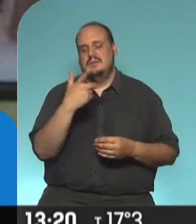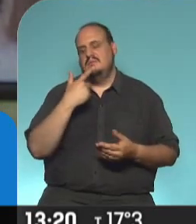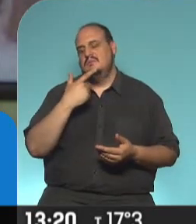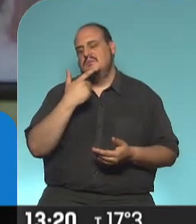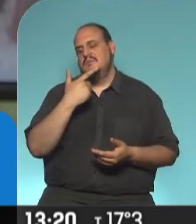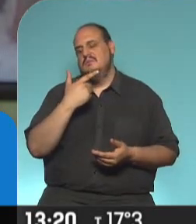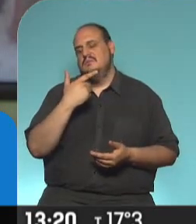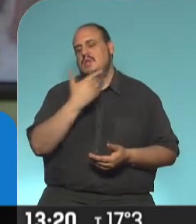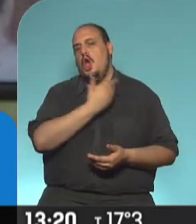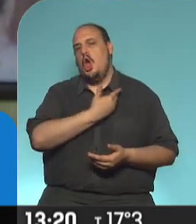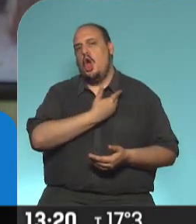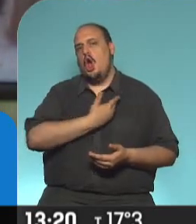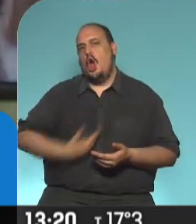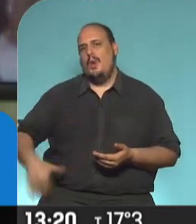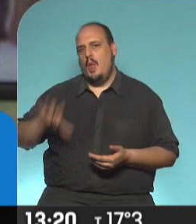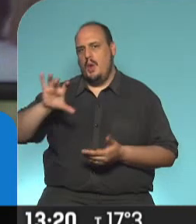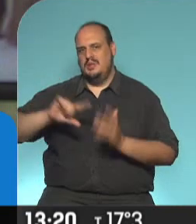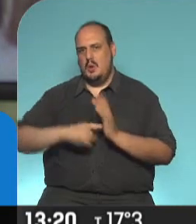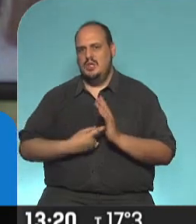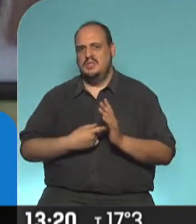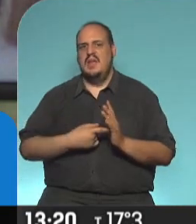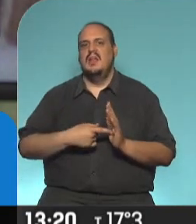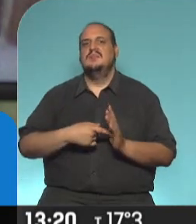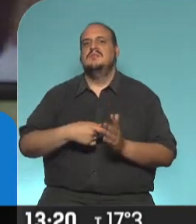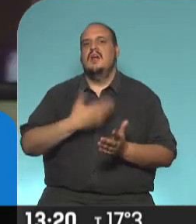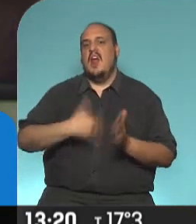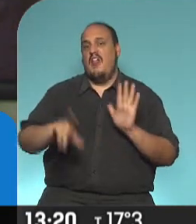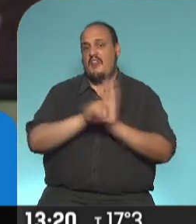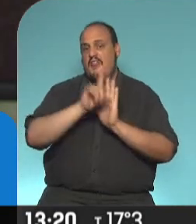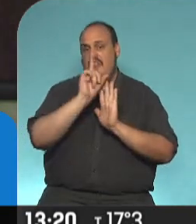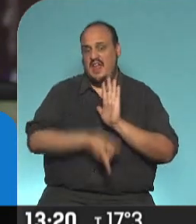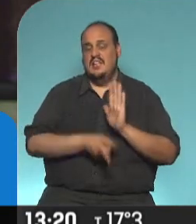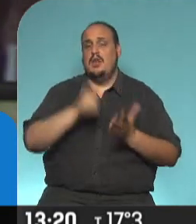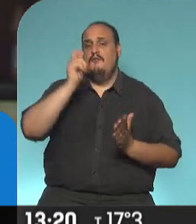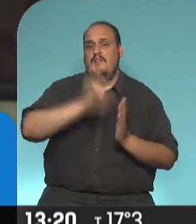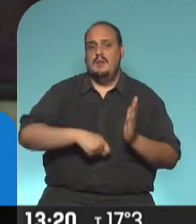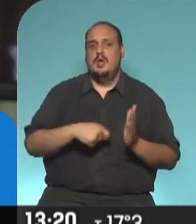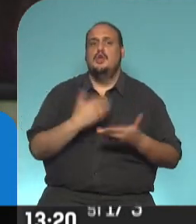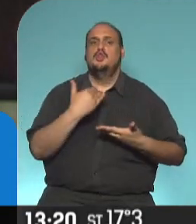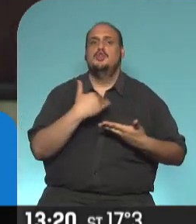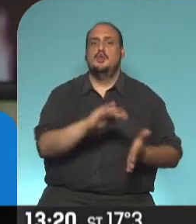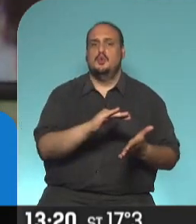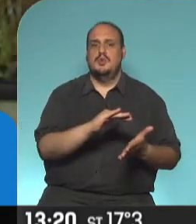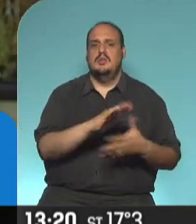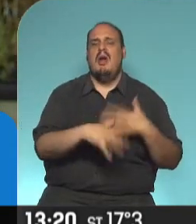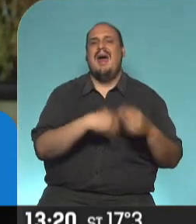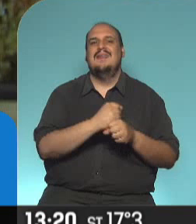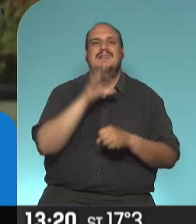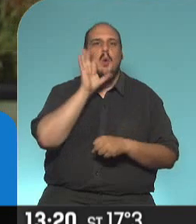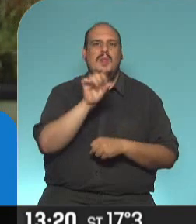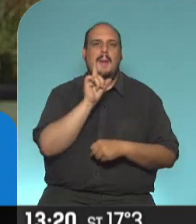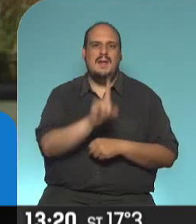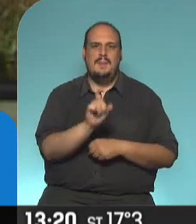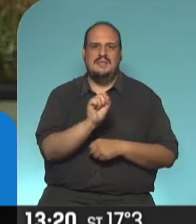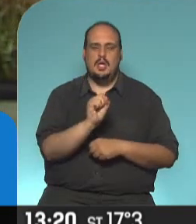que firmó el gobernador de la provincia de buenos aires tres meses un subsidio que llega en algunos casos hasta cincuenta mil pesos